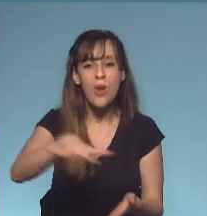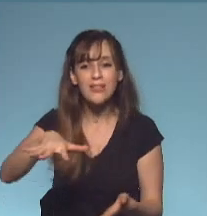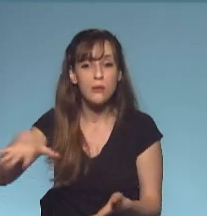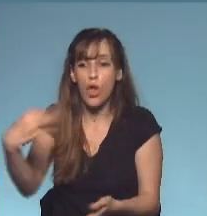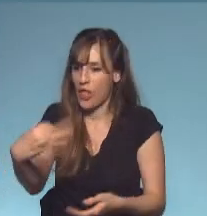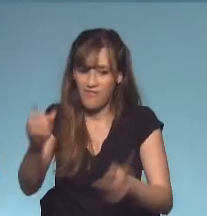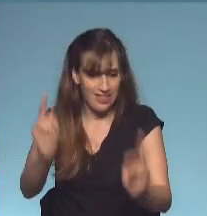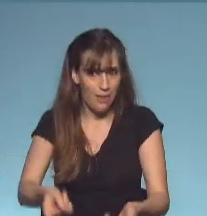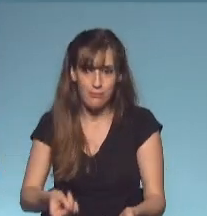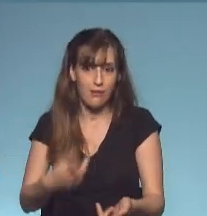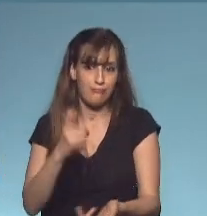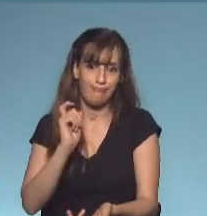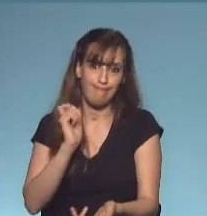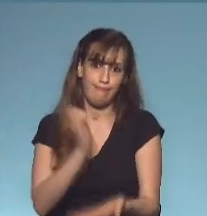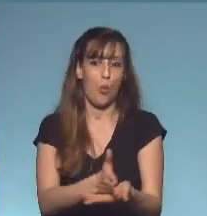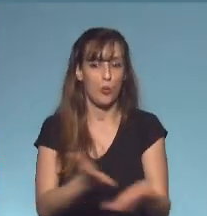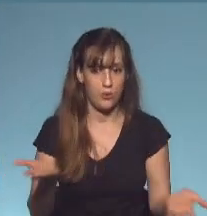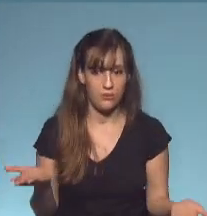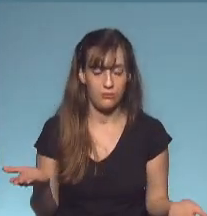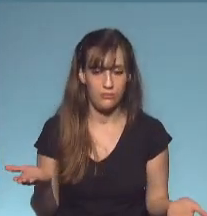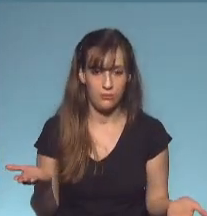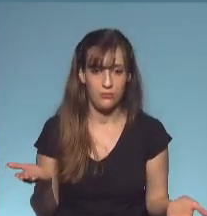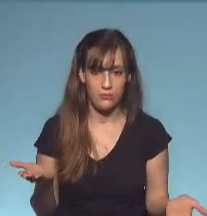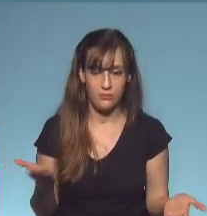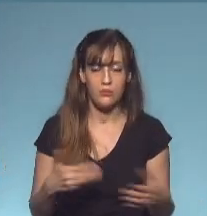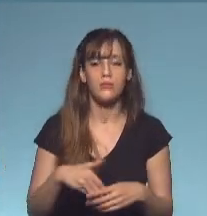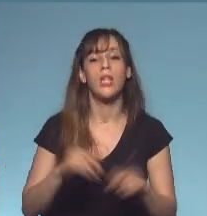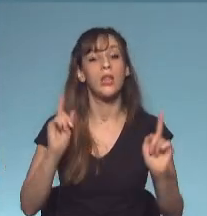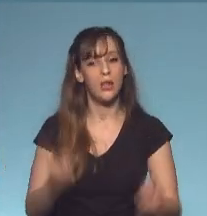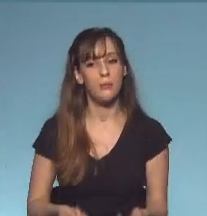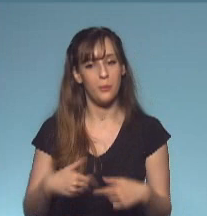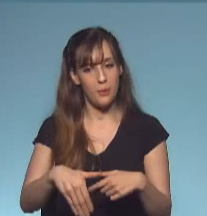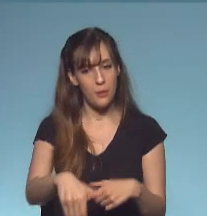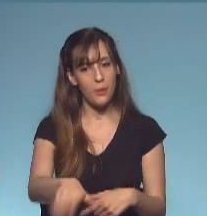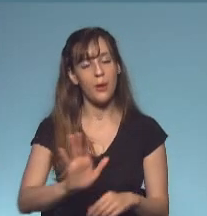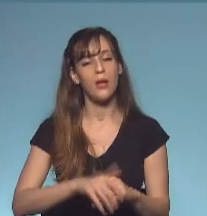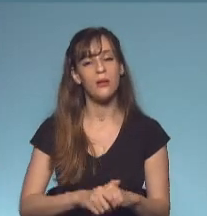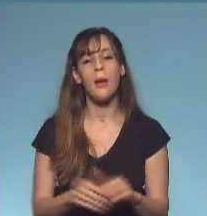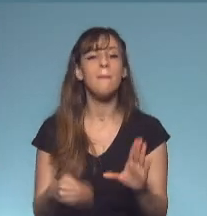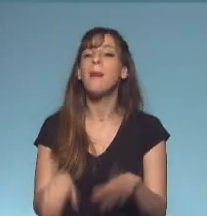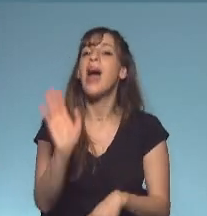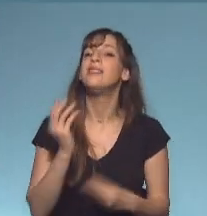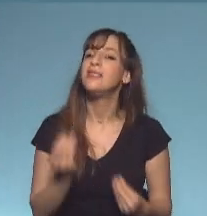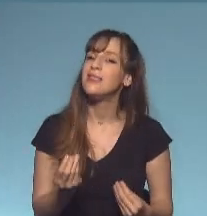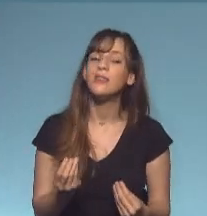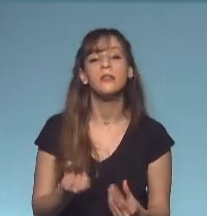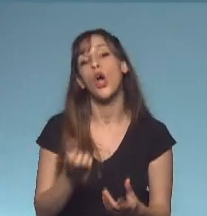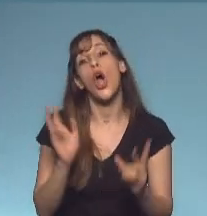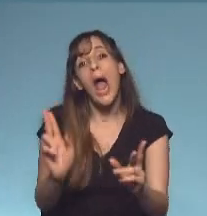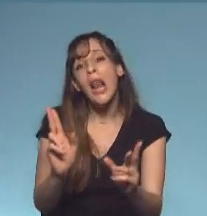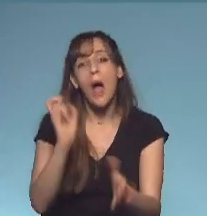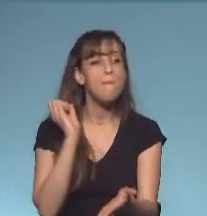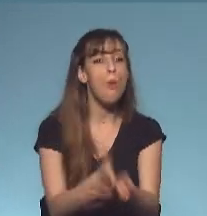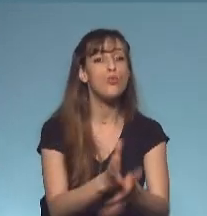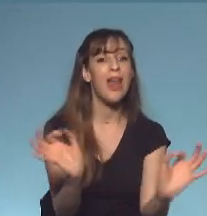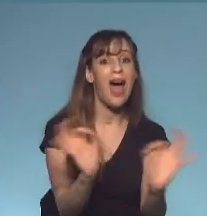que rápidamente vamos a buscar esa adhesión y vamos a convocar a que, sobre todo, que no haya que poner multas, sino que las medidas